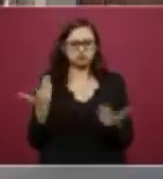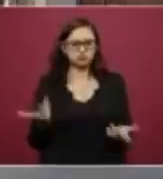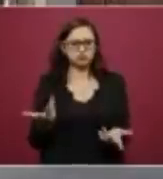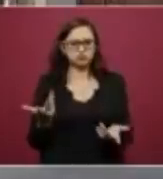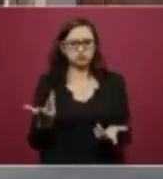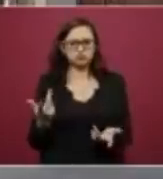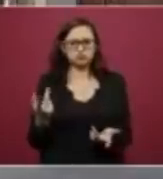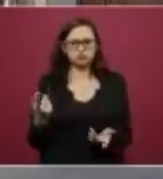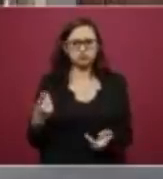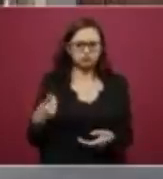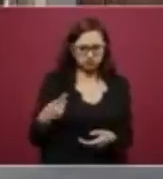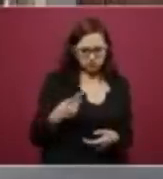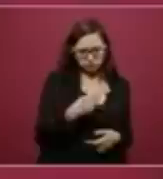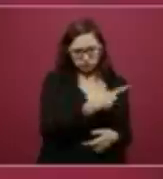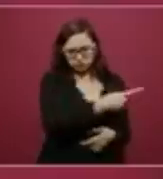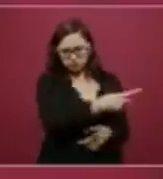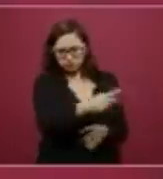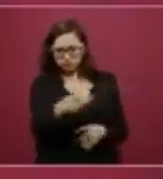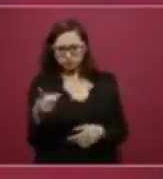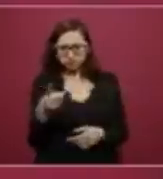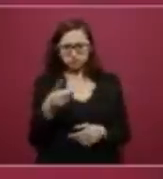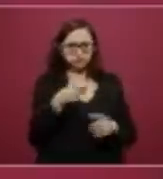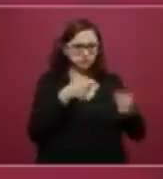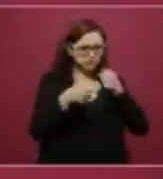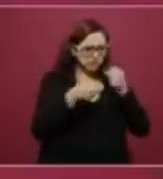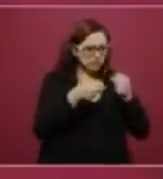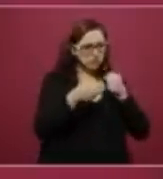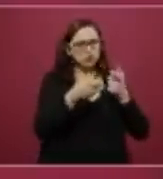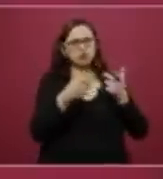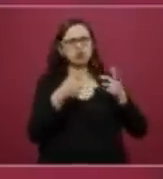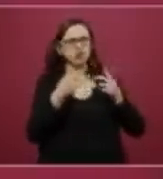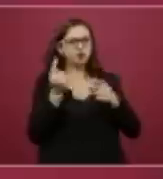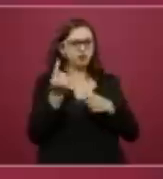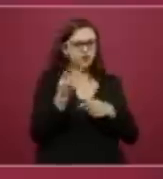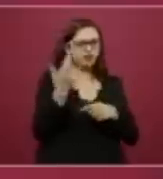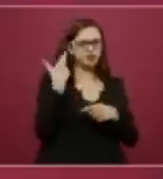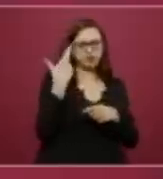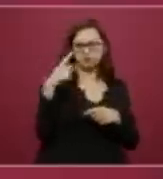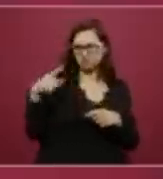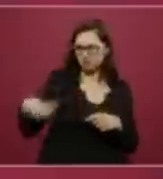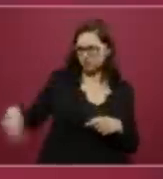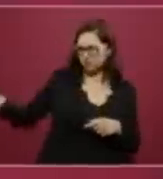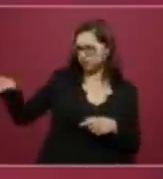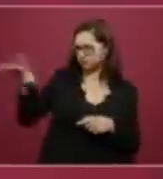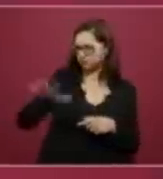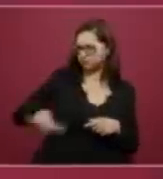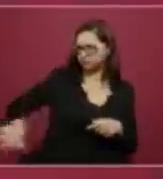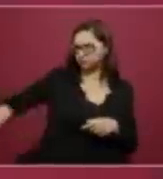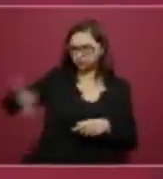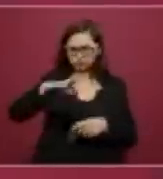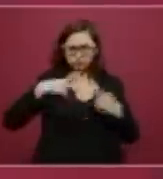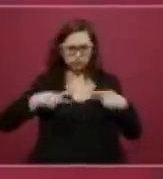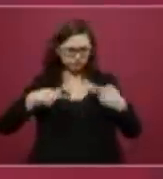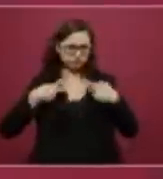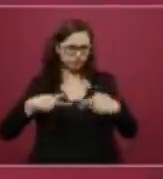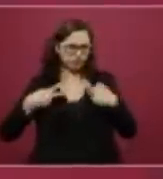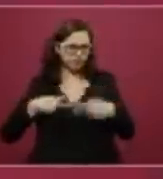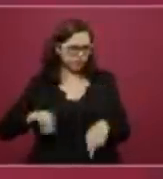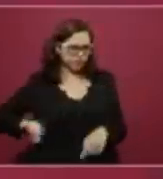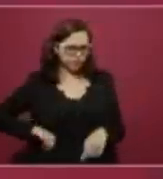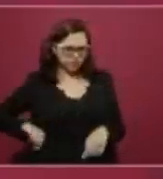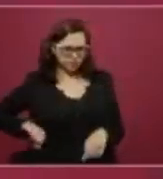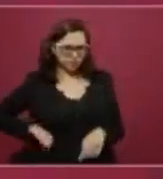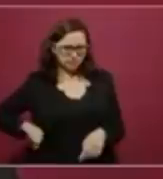organismos de interés público, o sea, y se tiene